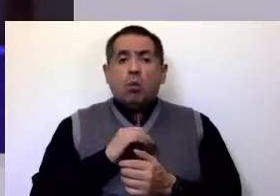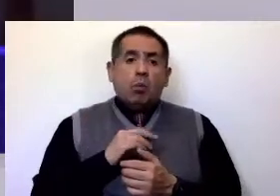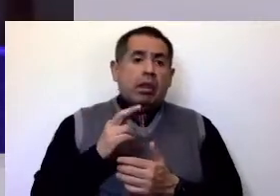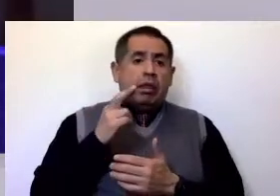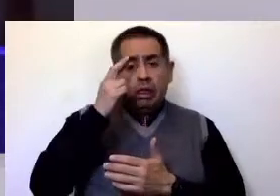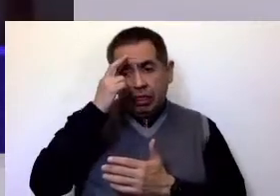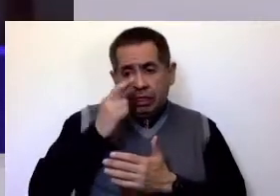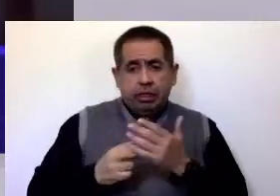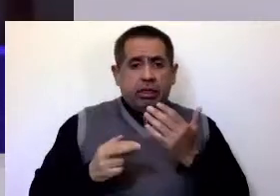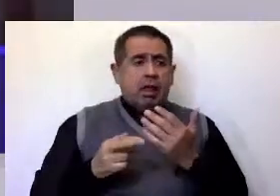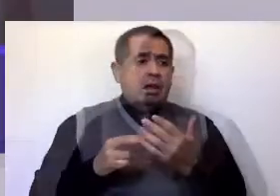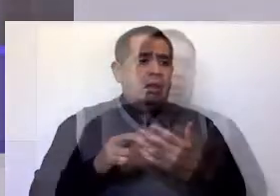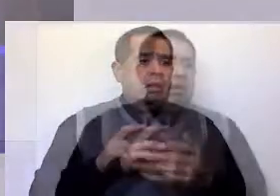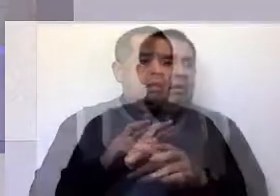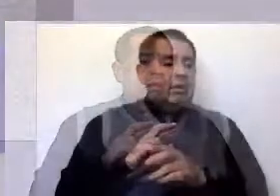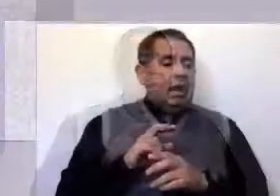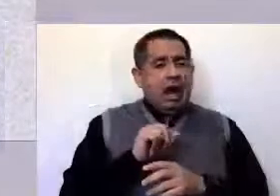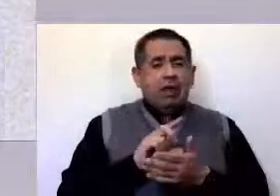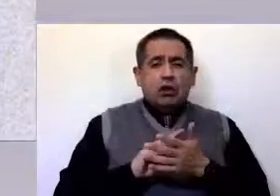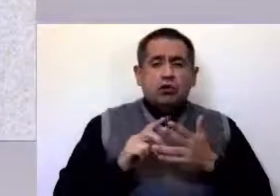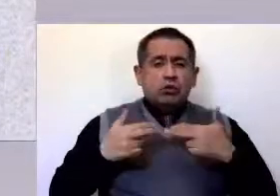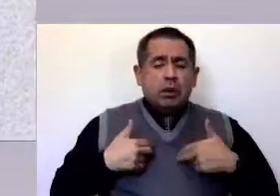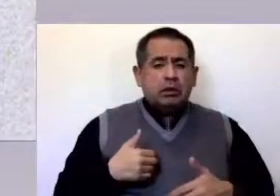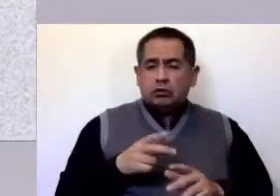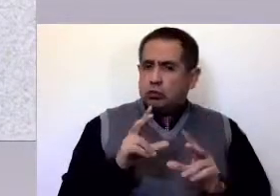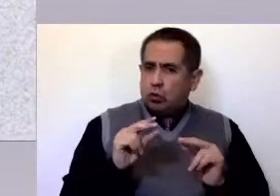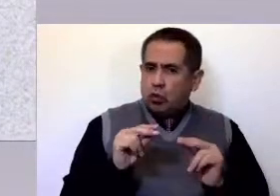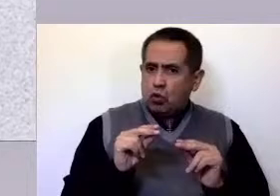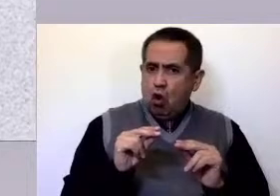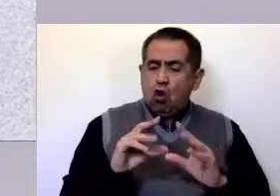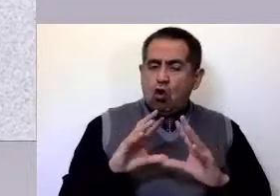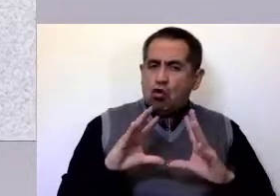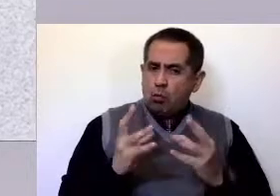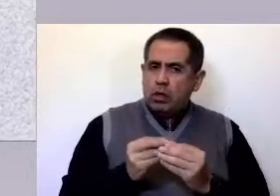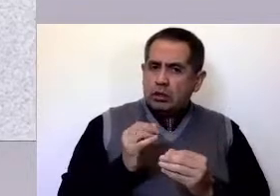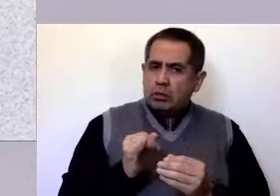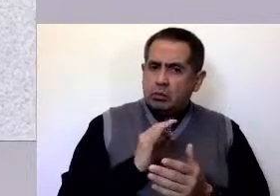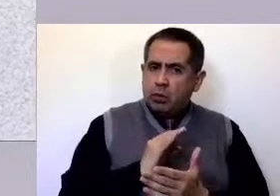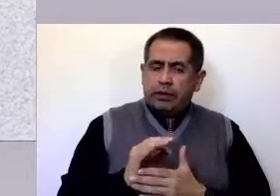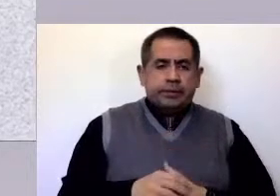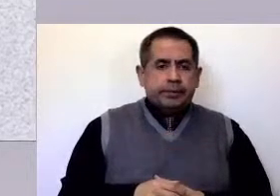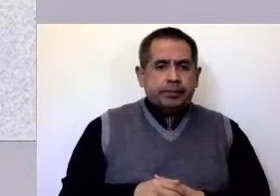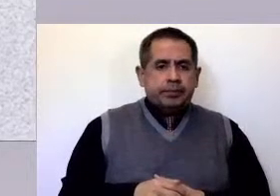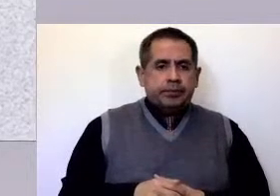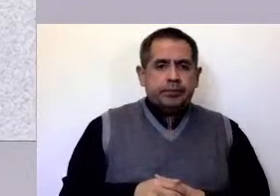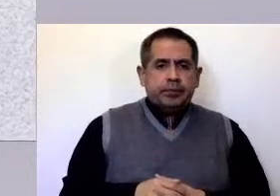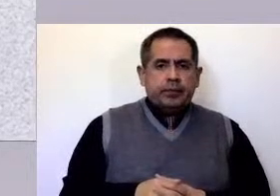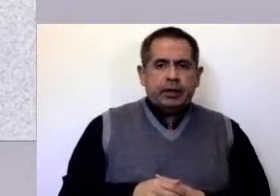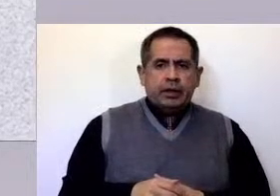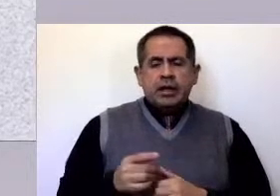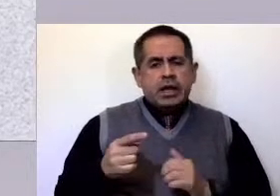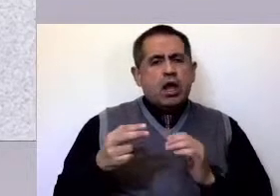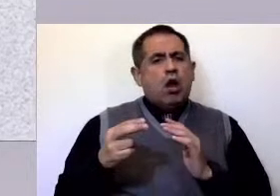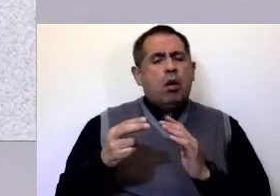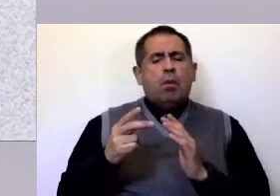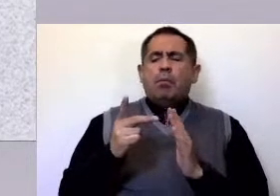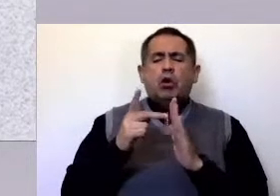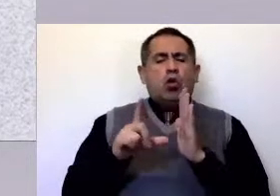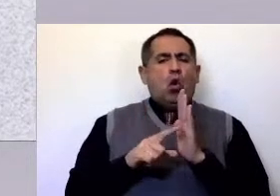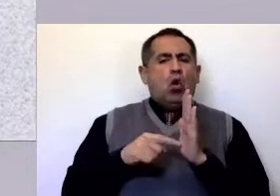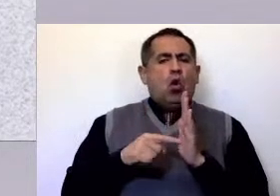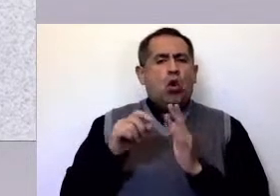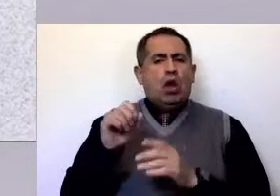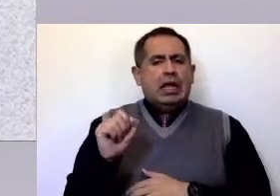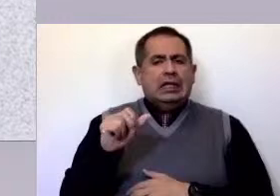realización de los otros la parte dispositiva del protocolo de sant salvador comienza a determinando la